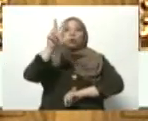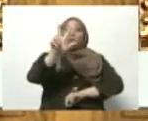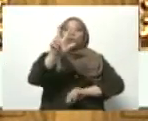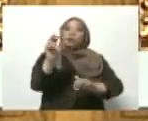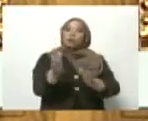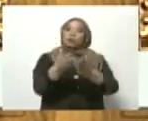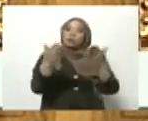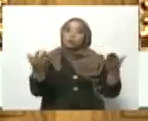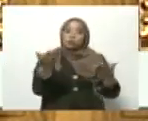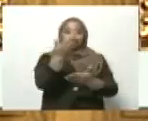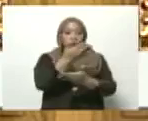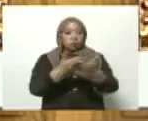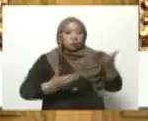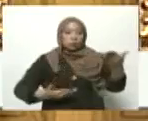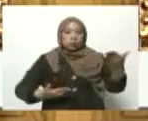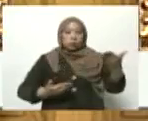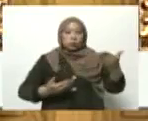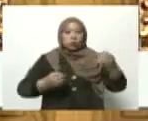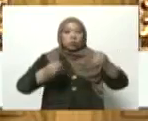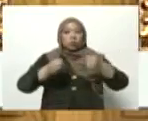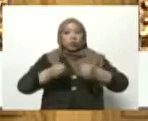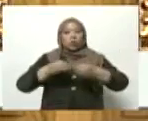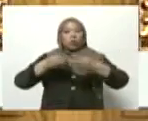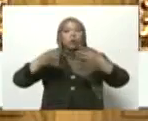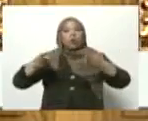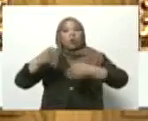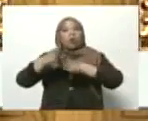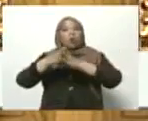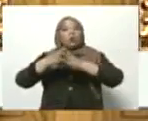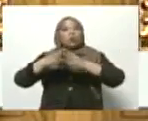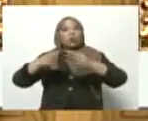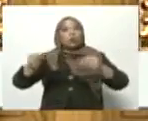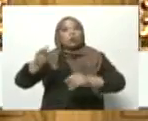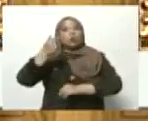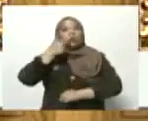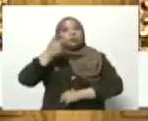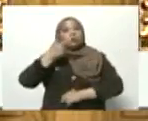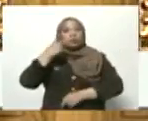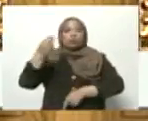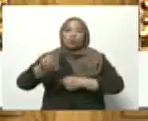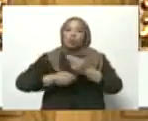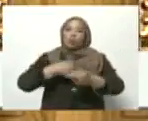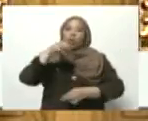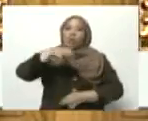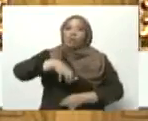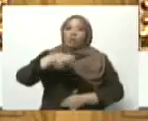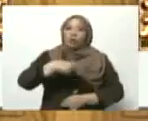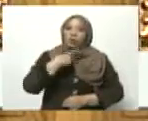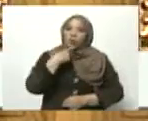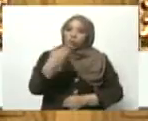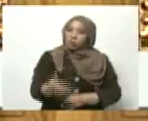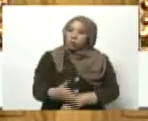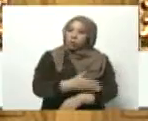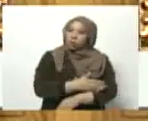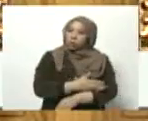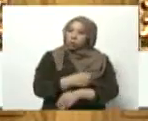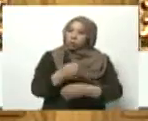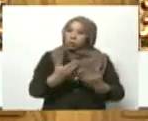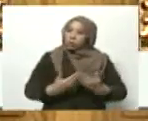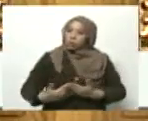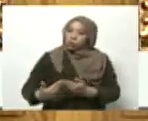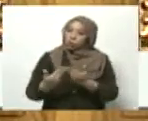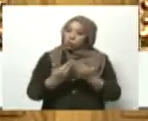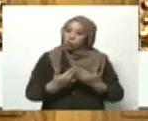documentos que son públicos. Aquí, todo lo que voy a decir son hechos de la realidad comprobados, análisis histórico